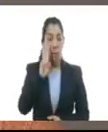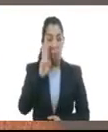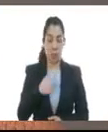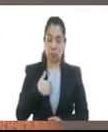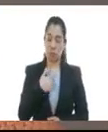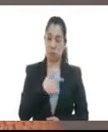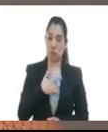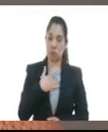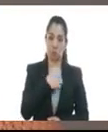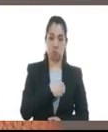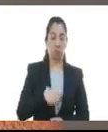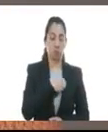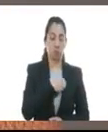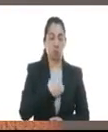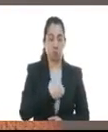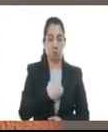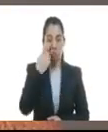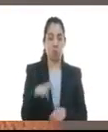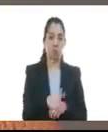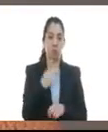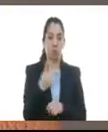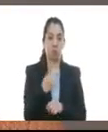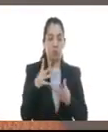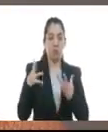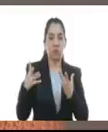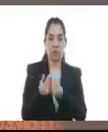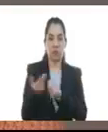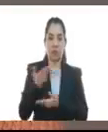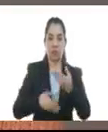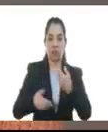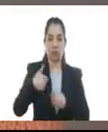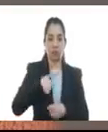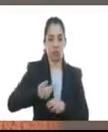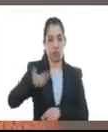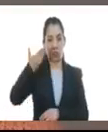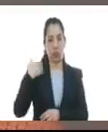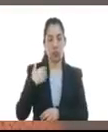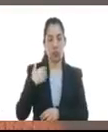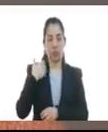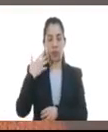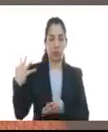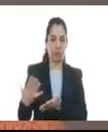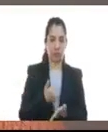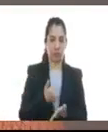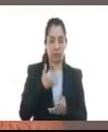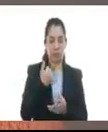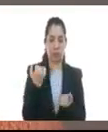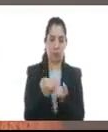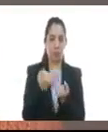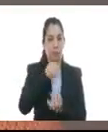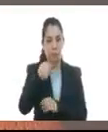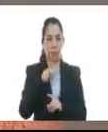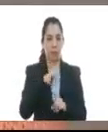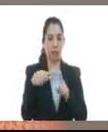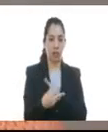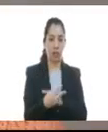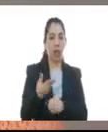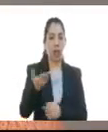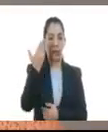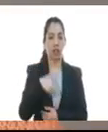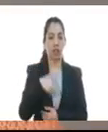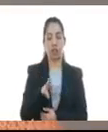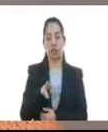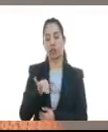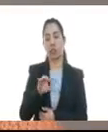resulté ganadora el año pasado en la categoría de reportaje visual por el tema del río Sonora, el derrame tóxico